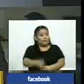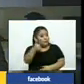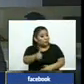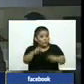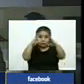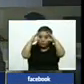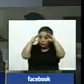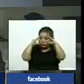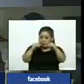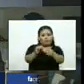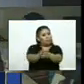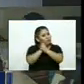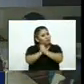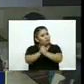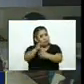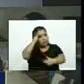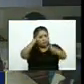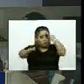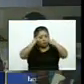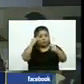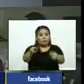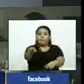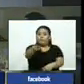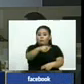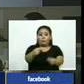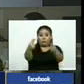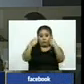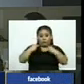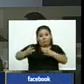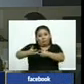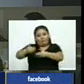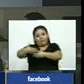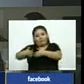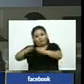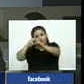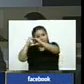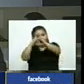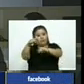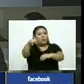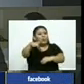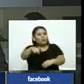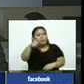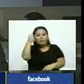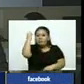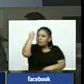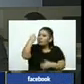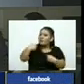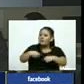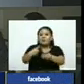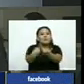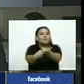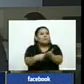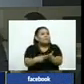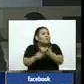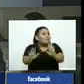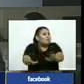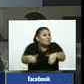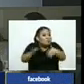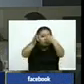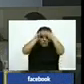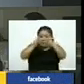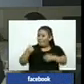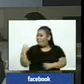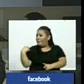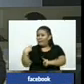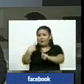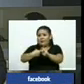Buenas noches, qué gusto saludar a los amigos televidentes, compañeros en el estudio. En efecto, continúa generando polémica la decisión tomada el pasado sábado